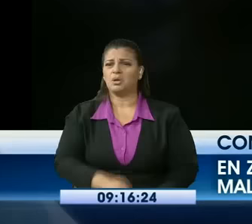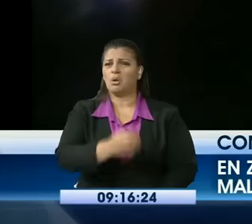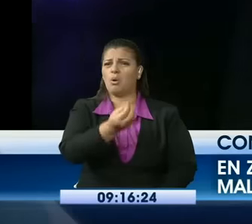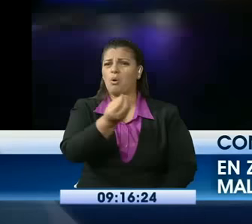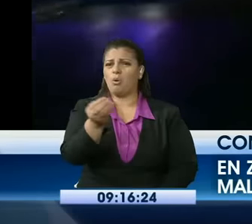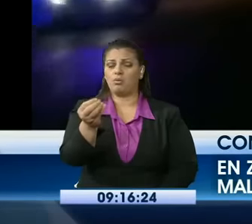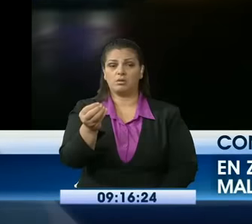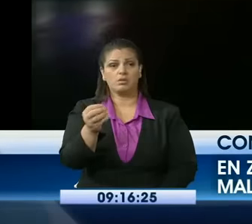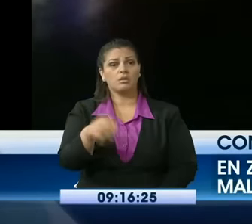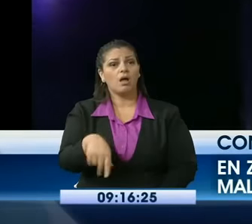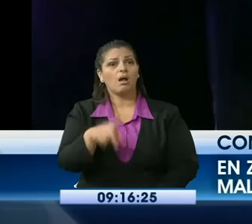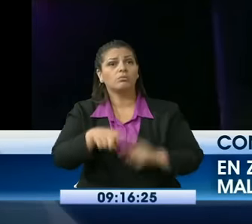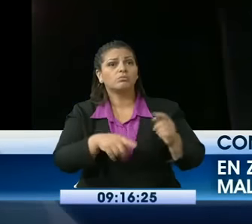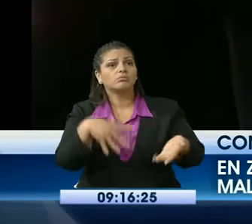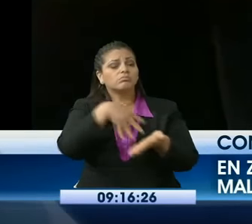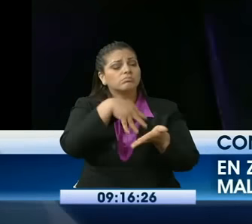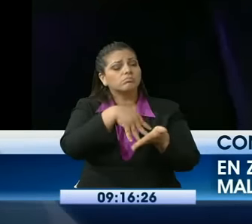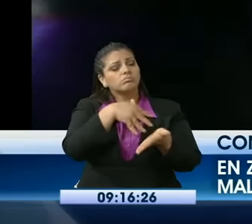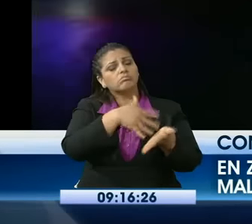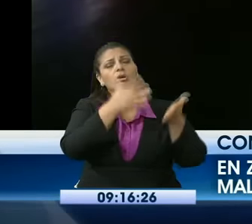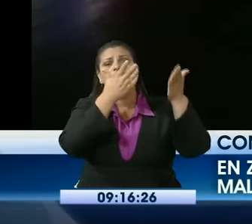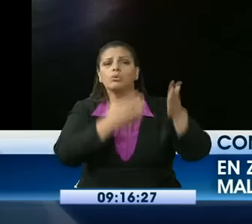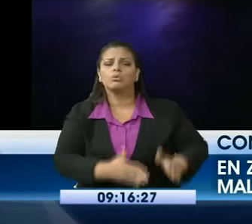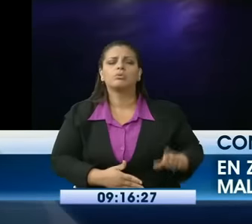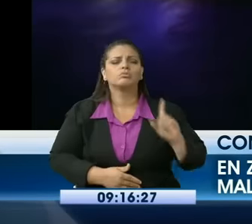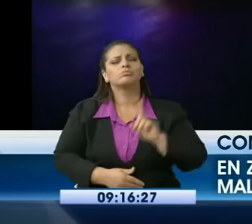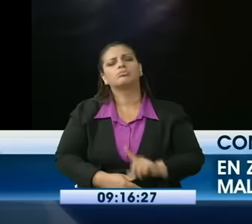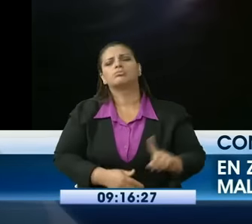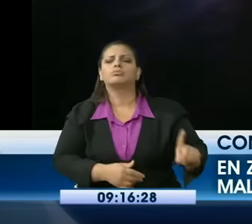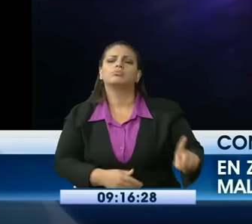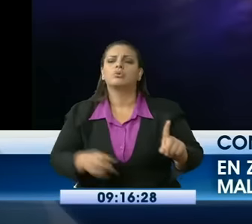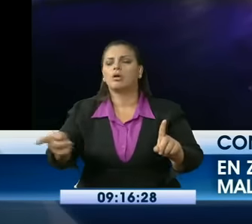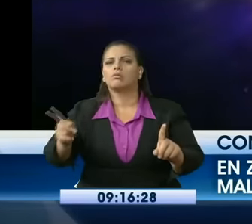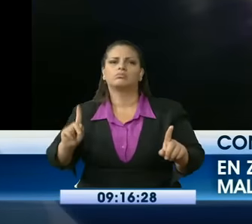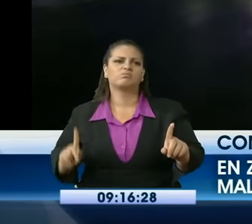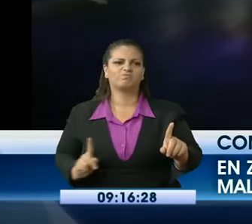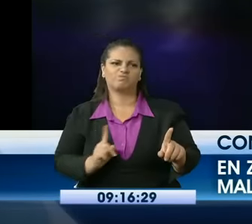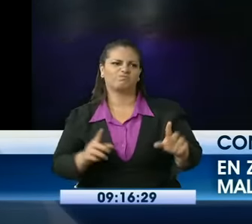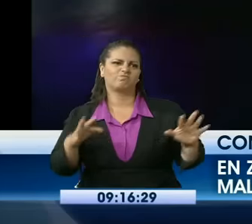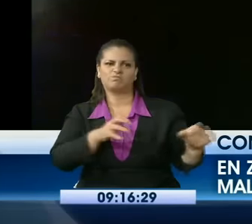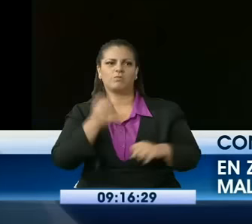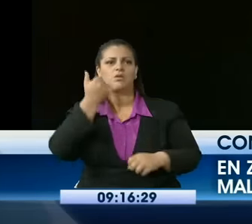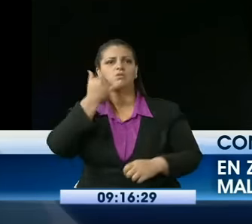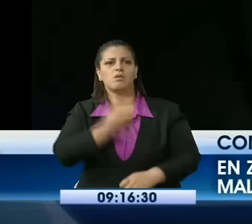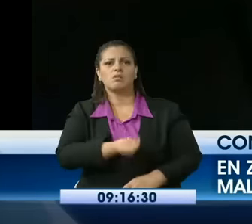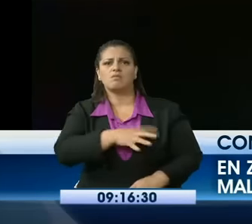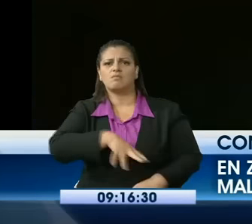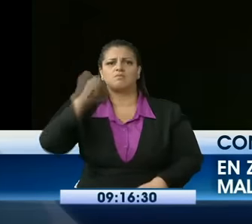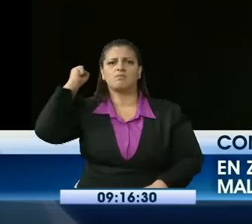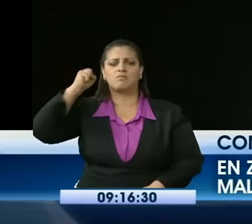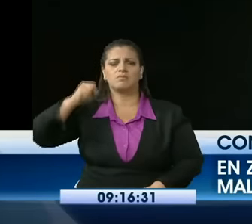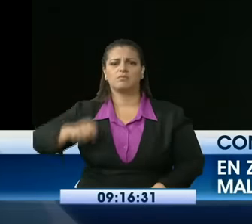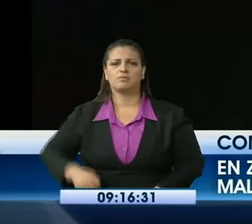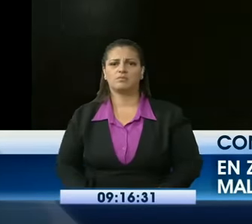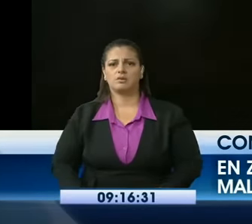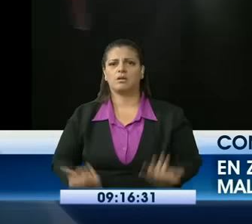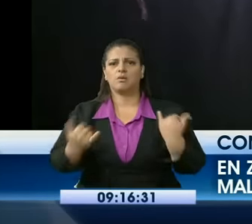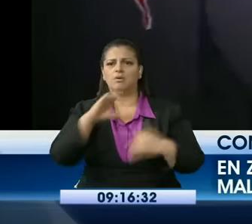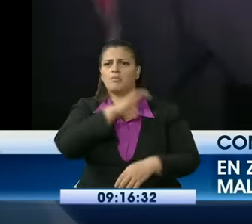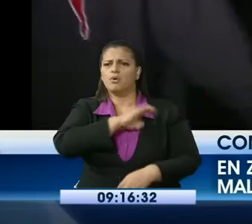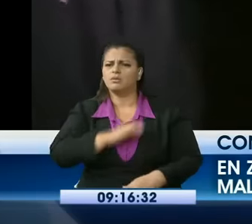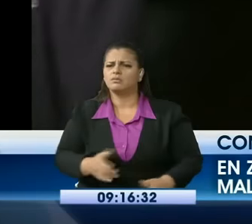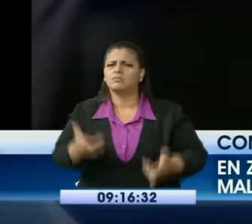van a la escuela o van al colegio, vienen ellos y les quitan los celulares o les quitan la plata. Realmente nosotros como policía estamos de manera, como